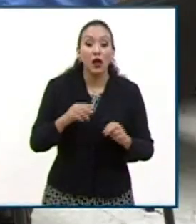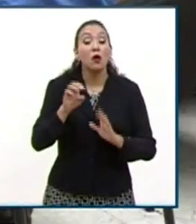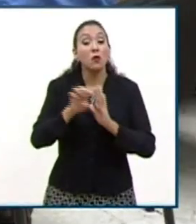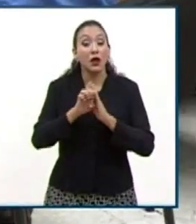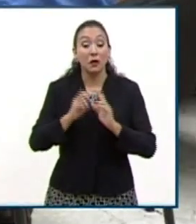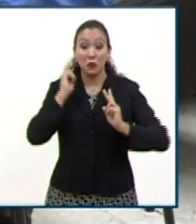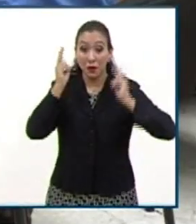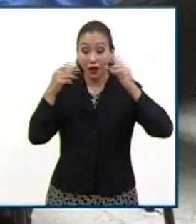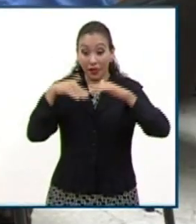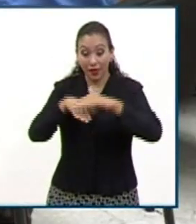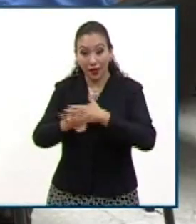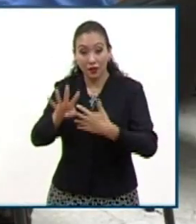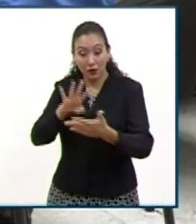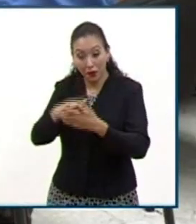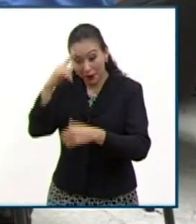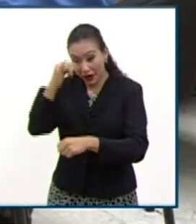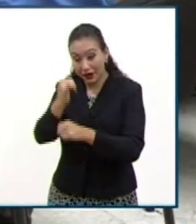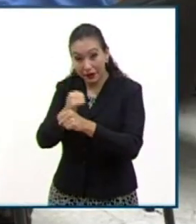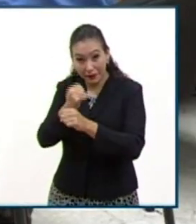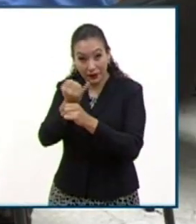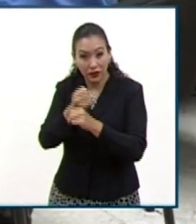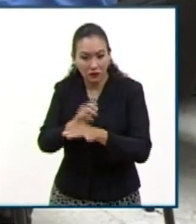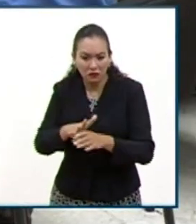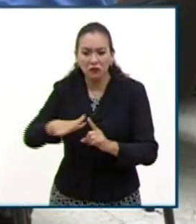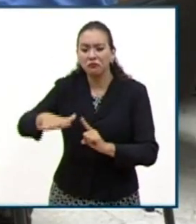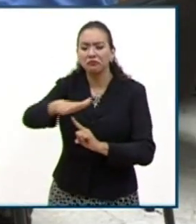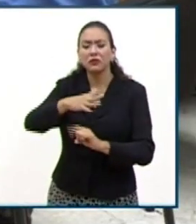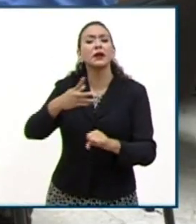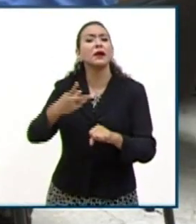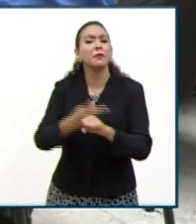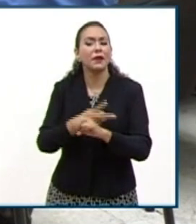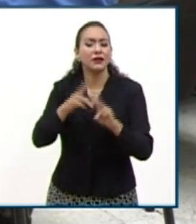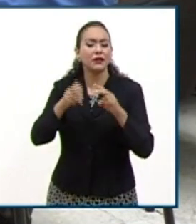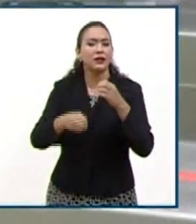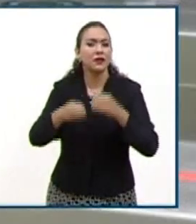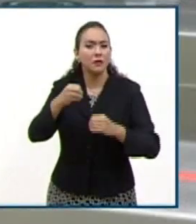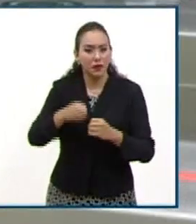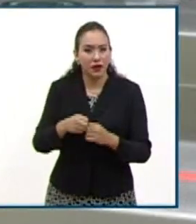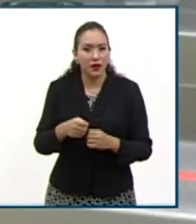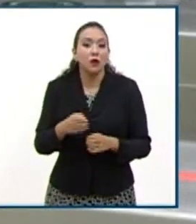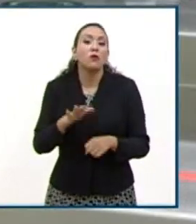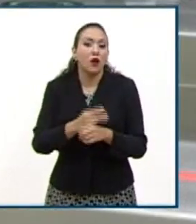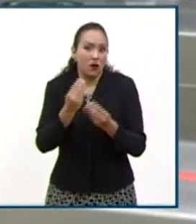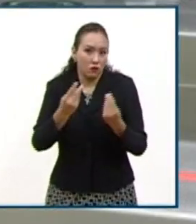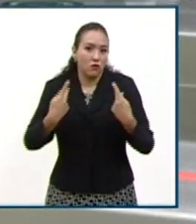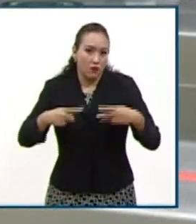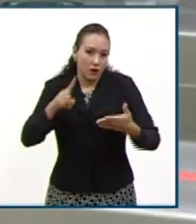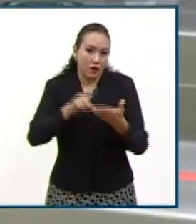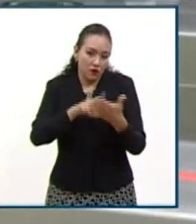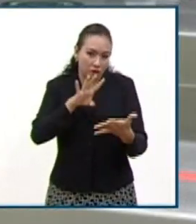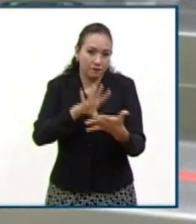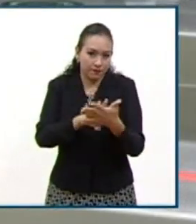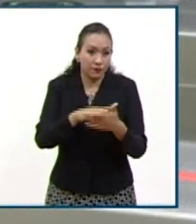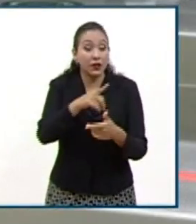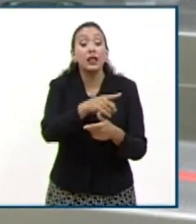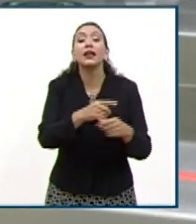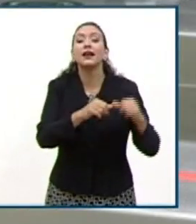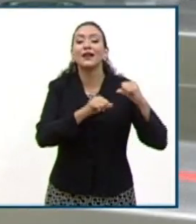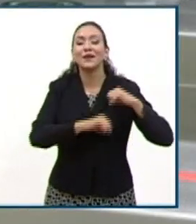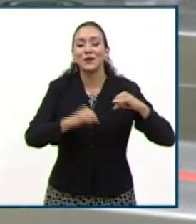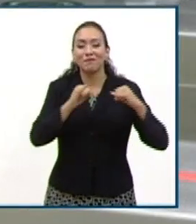carcelarias para recabar información sobre la situación jurídica de las personas privadas de su libertad y representa